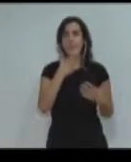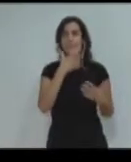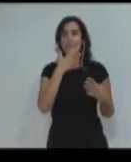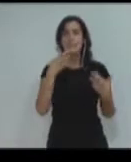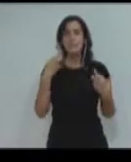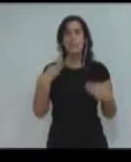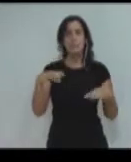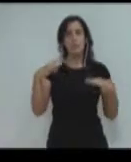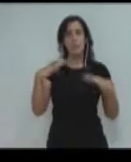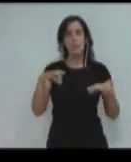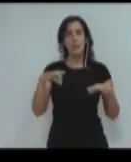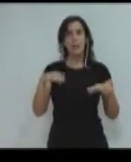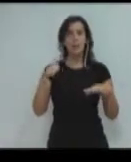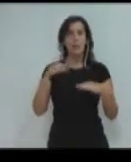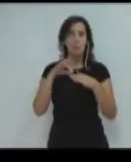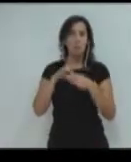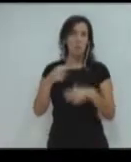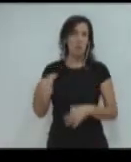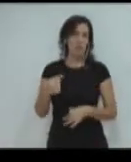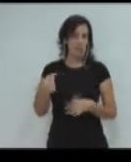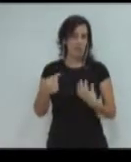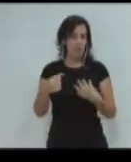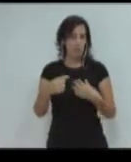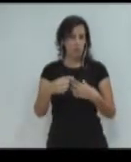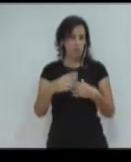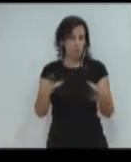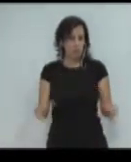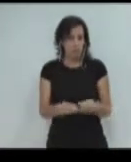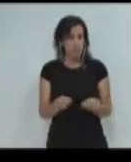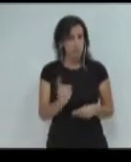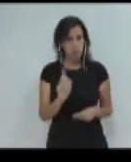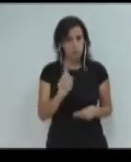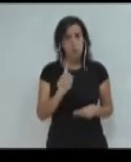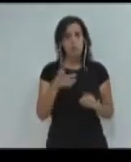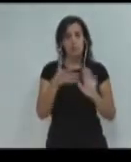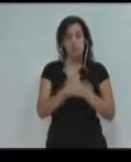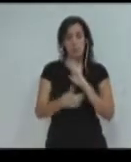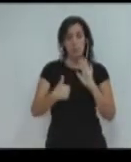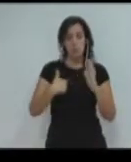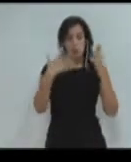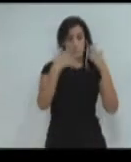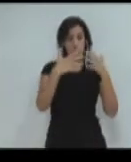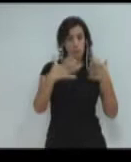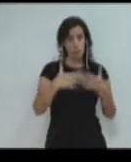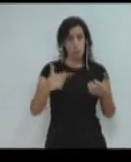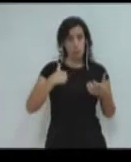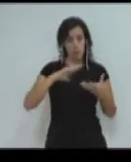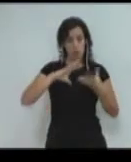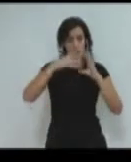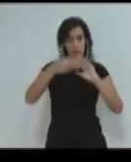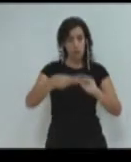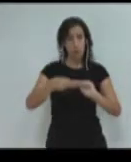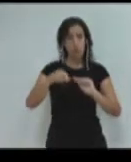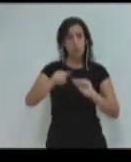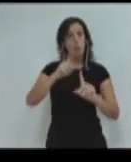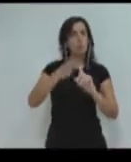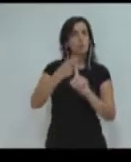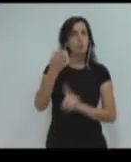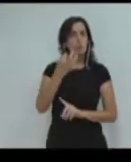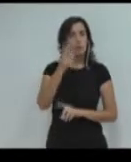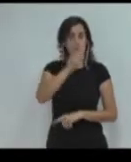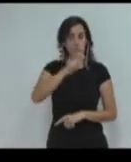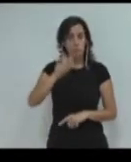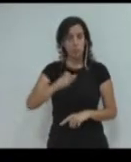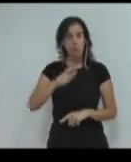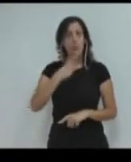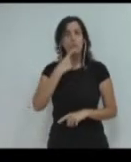simplificar en el sentido negativo del término. Yo tengo que conseguir con la adaptación que una persona que tiene dificultades de